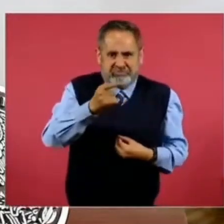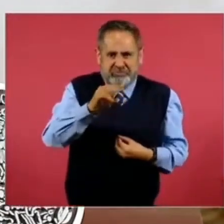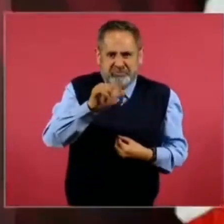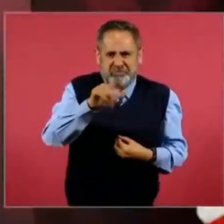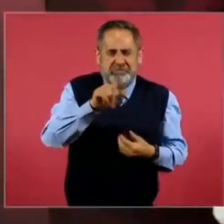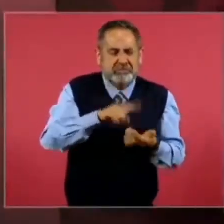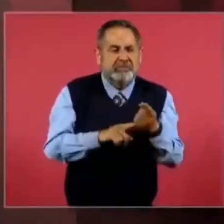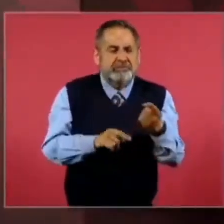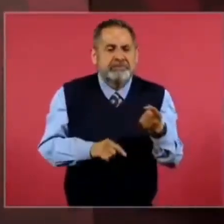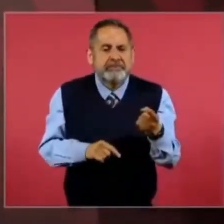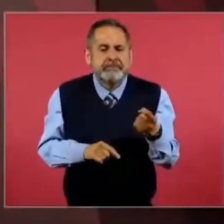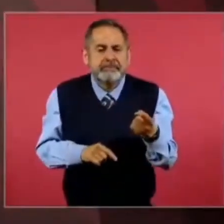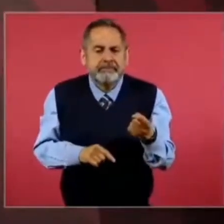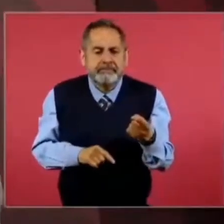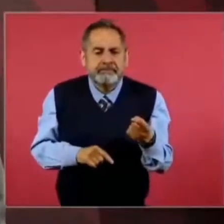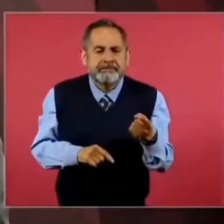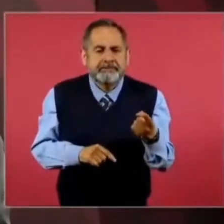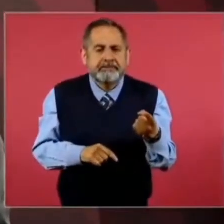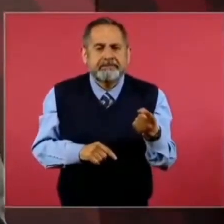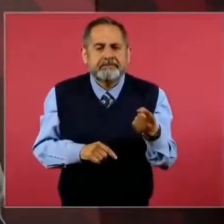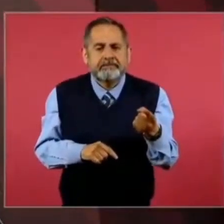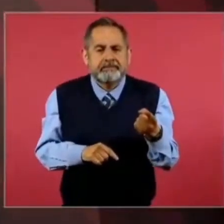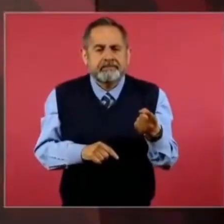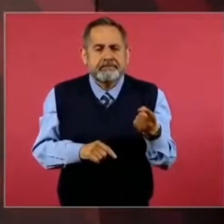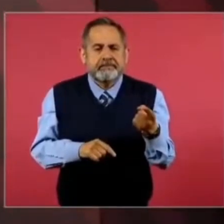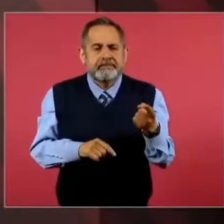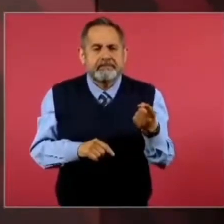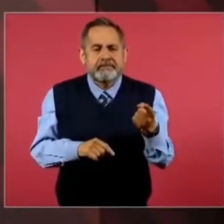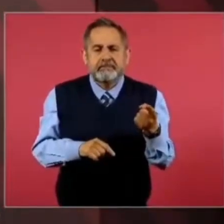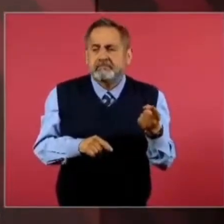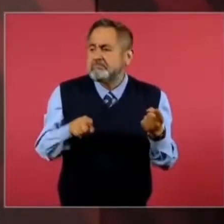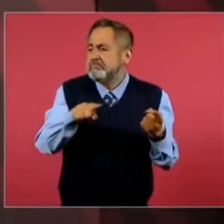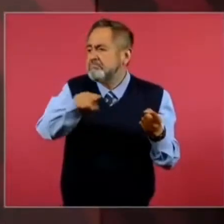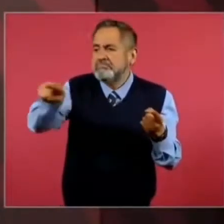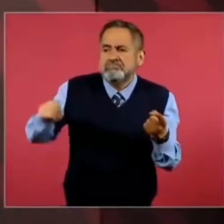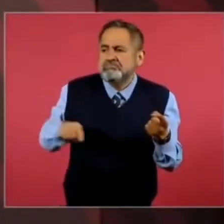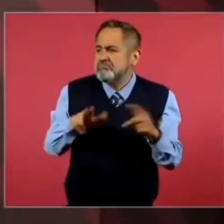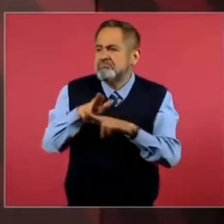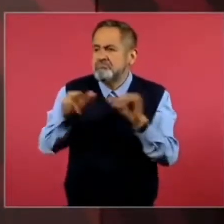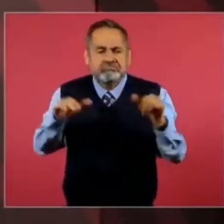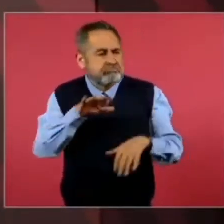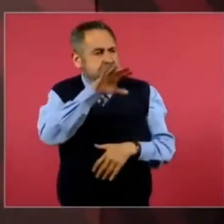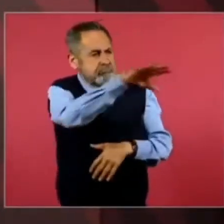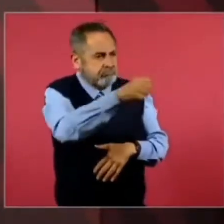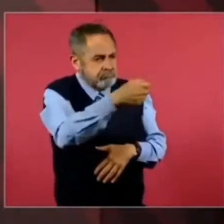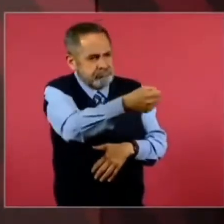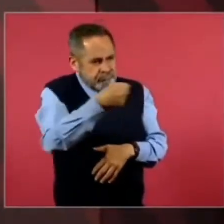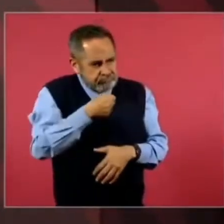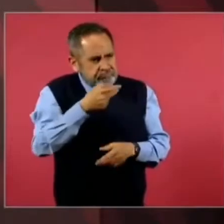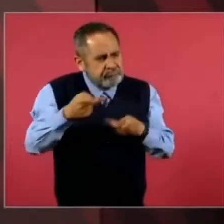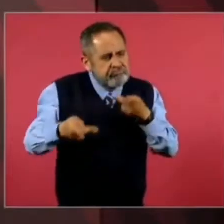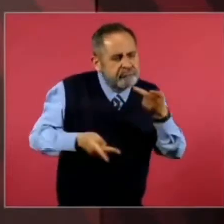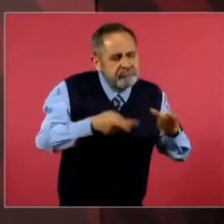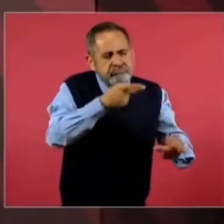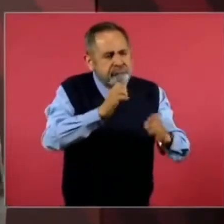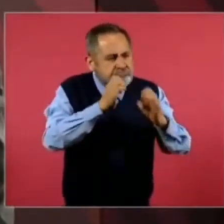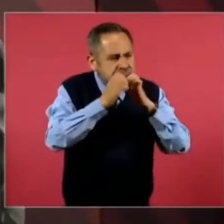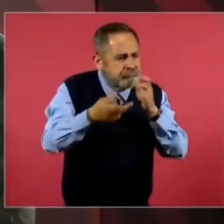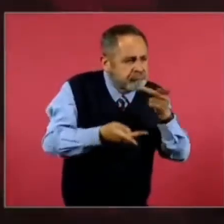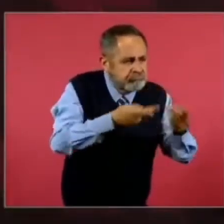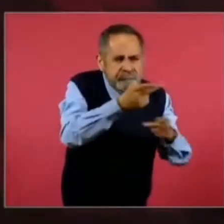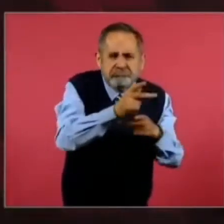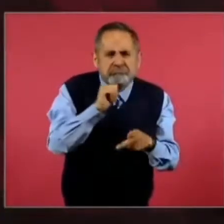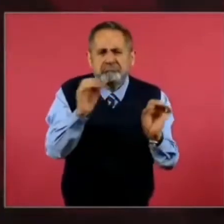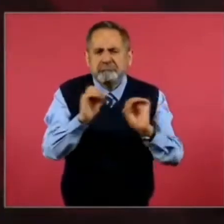que ni siquiera ha sido interrogado, ni señalado, ni mucho